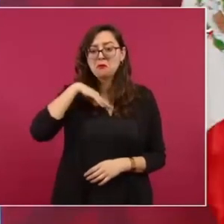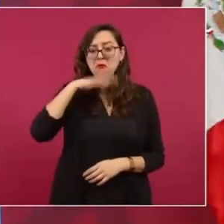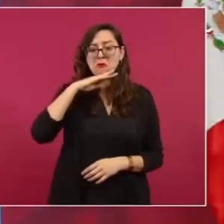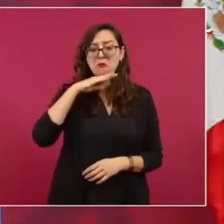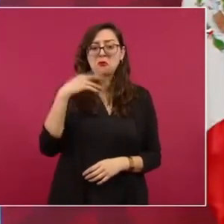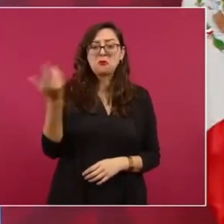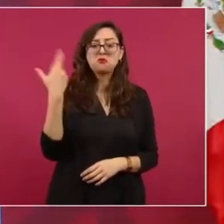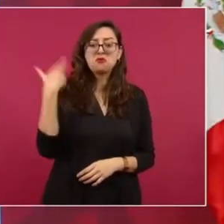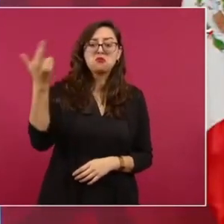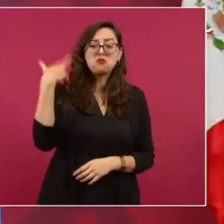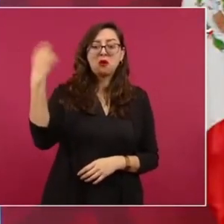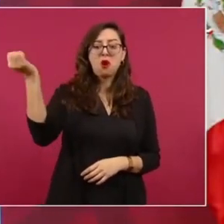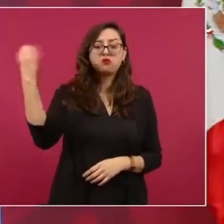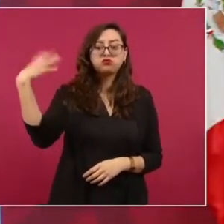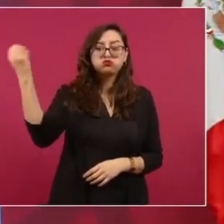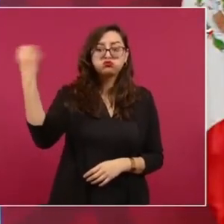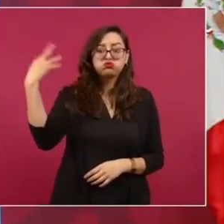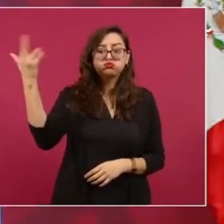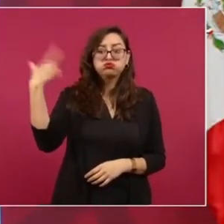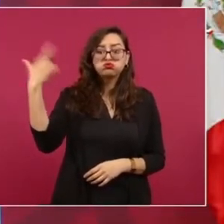sonaban alarmas